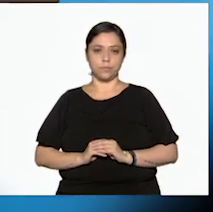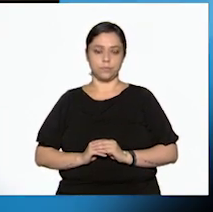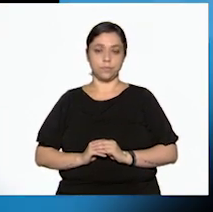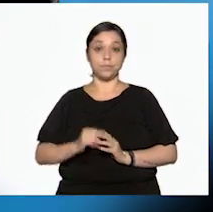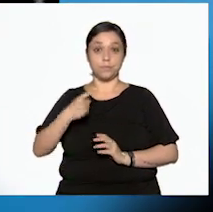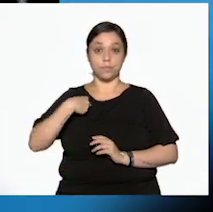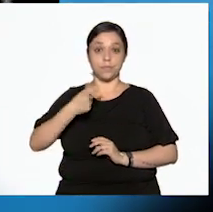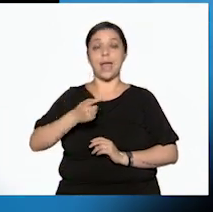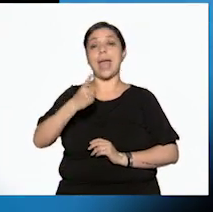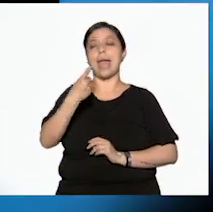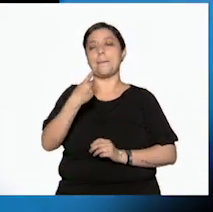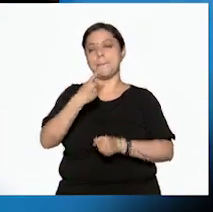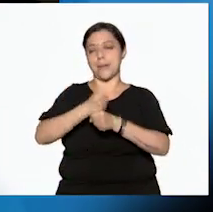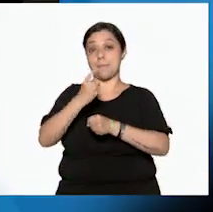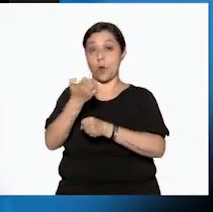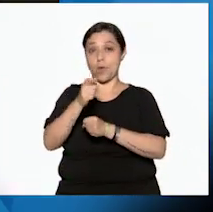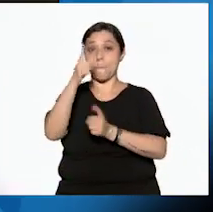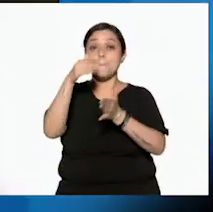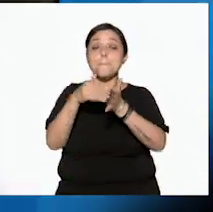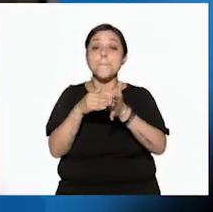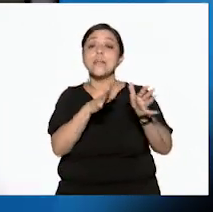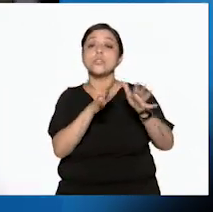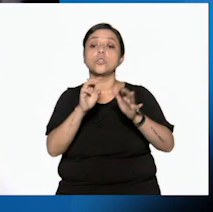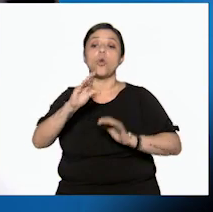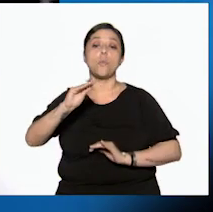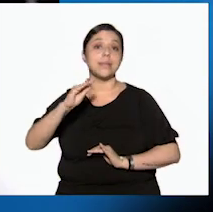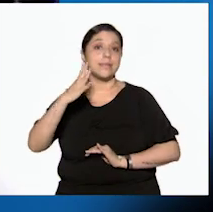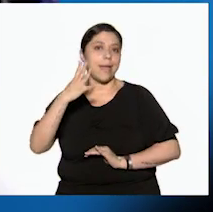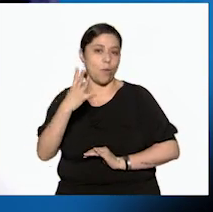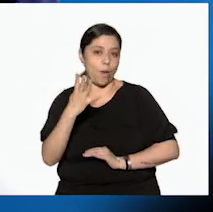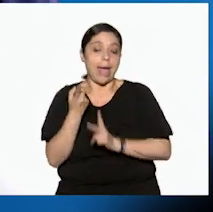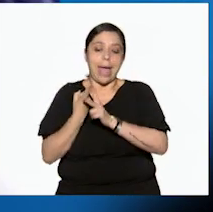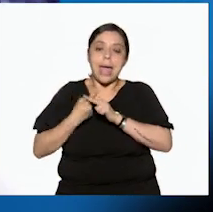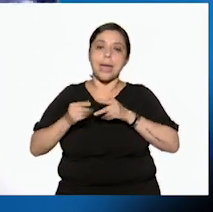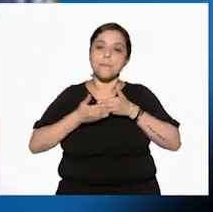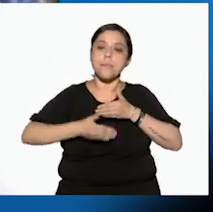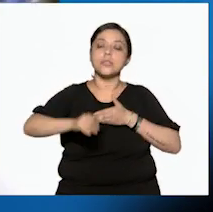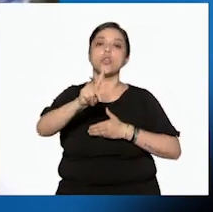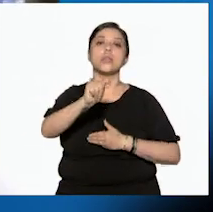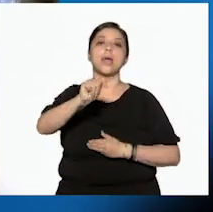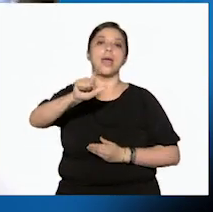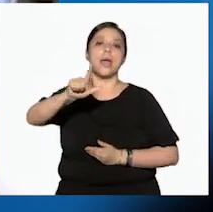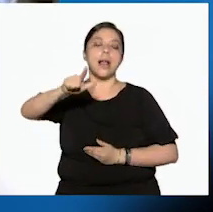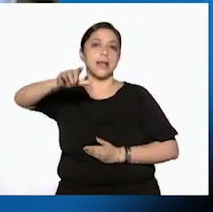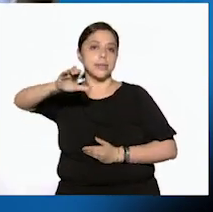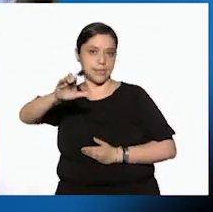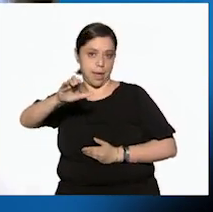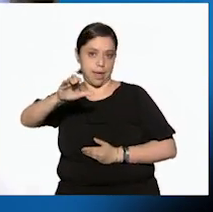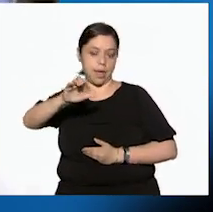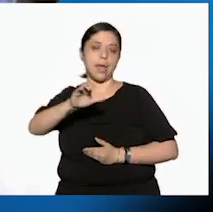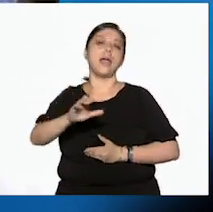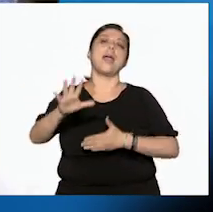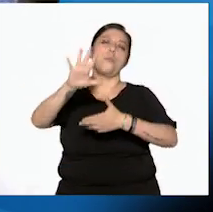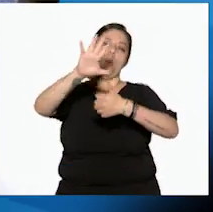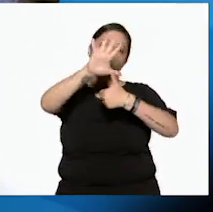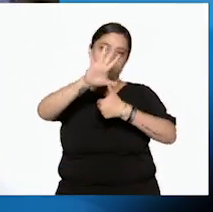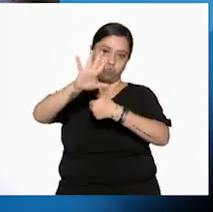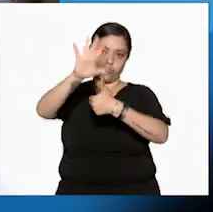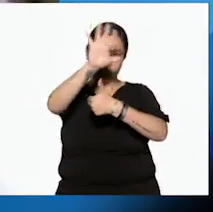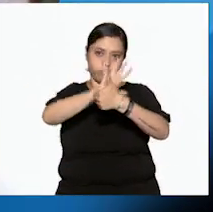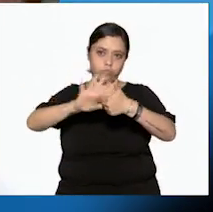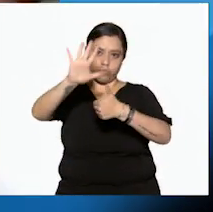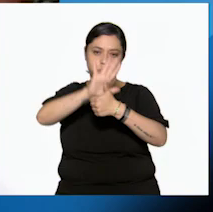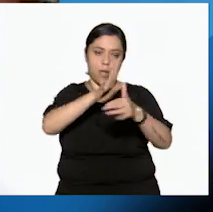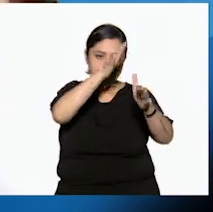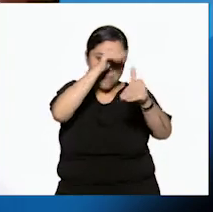El 1 de enero de 1994 entró en vigor el Tratado de Libre Comercio de América del Norte, firmado